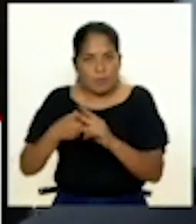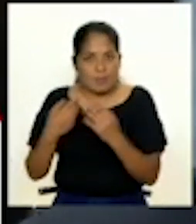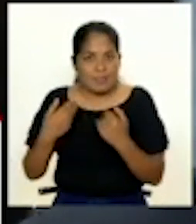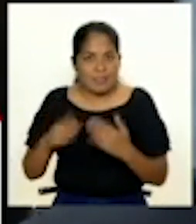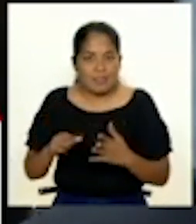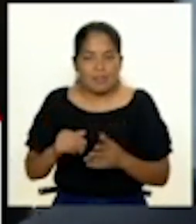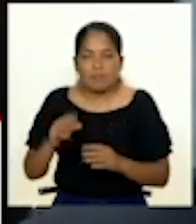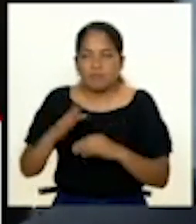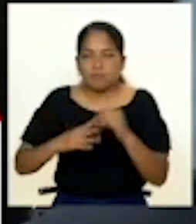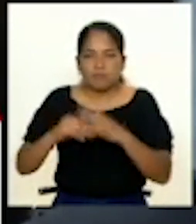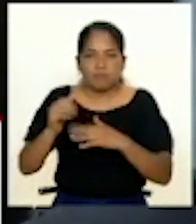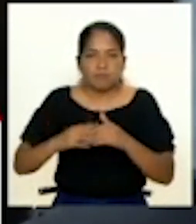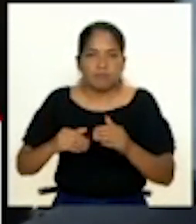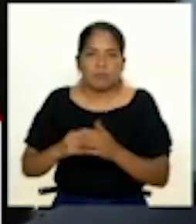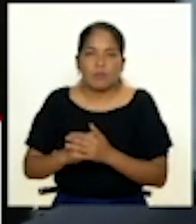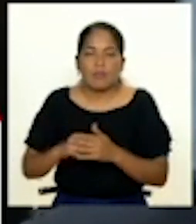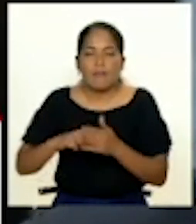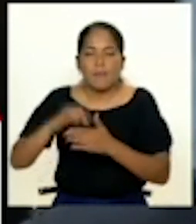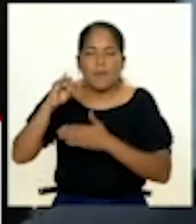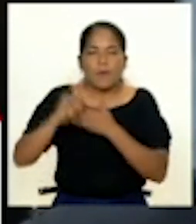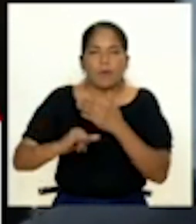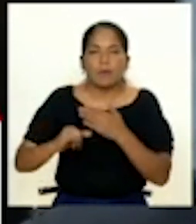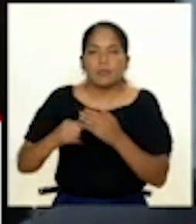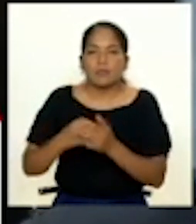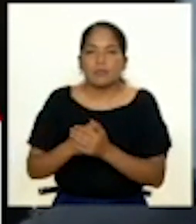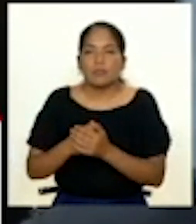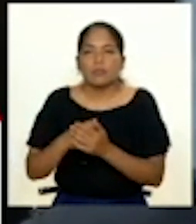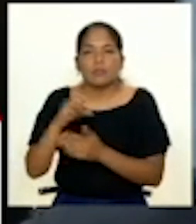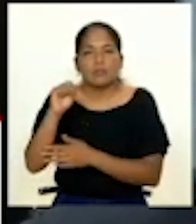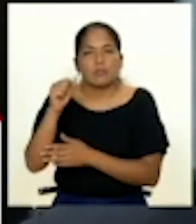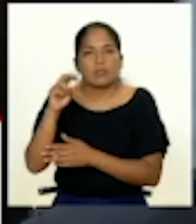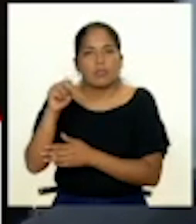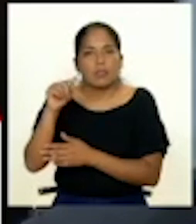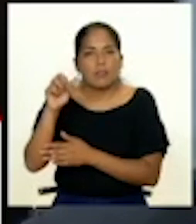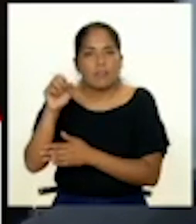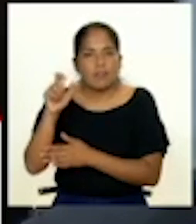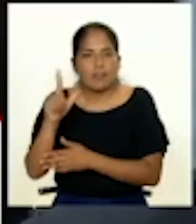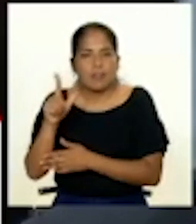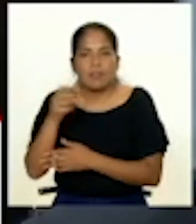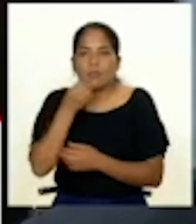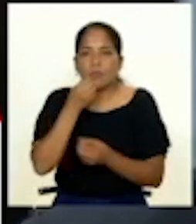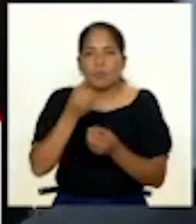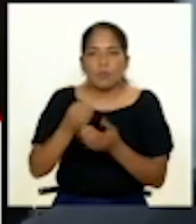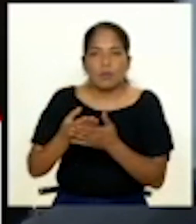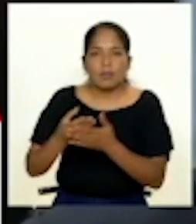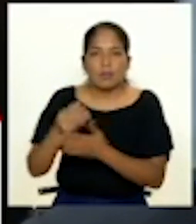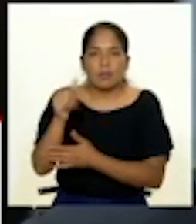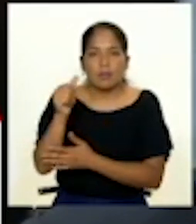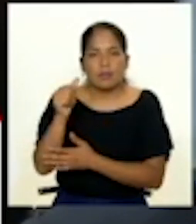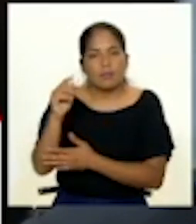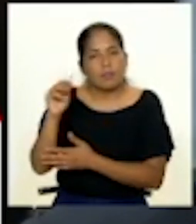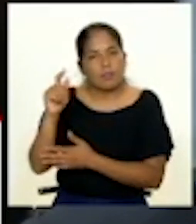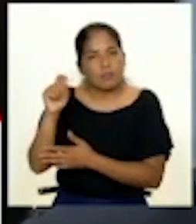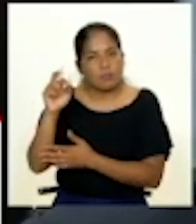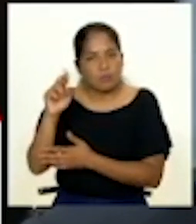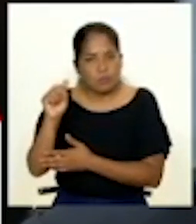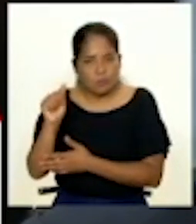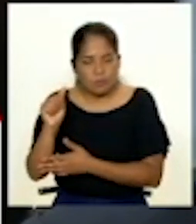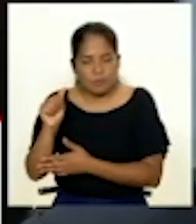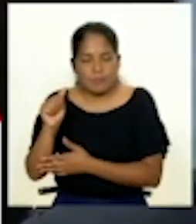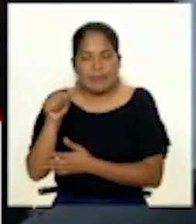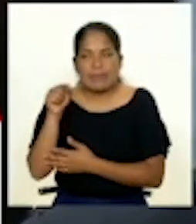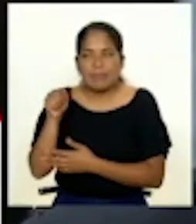su construcción. Estamos hablando de los proyectos de San Gabriel, Yumpán, Buenaventura, ¿no? Para que tengamos una idea,